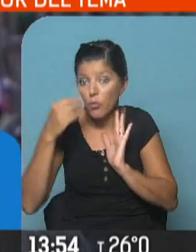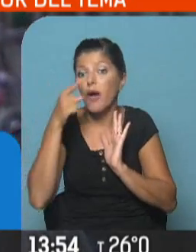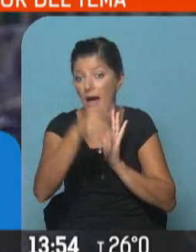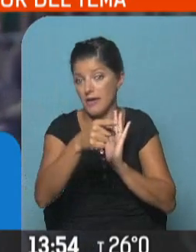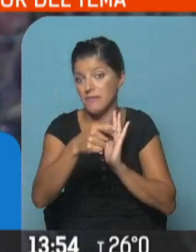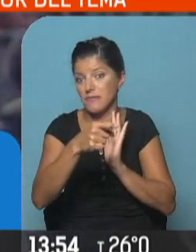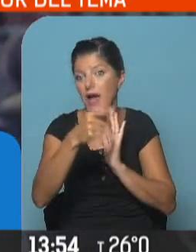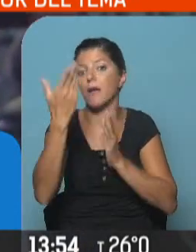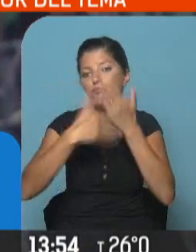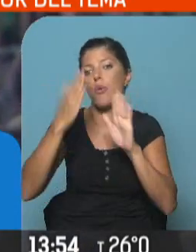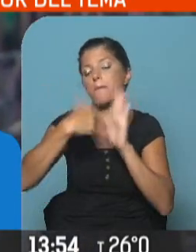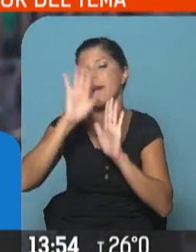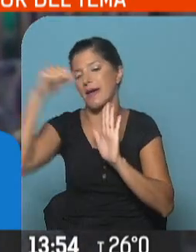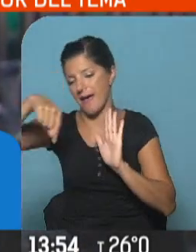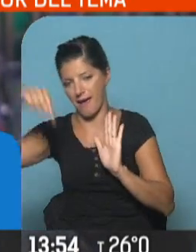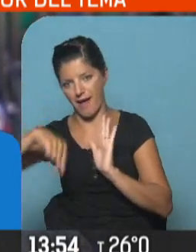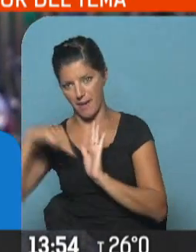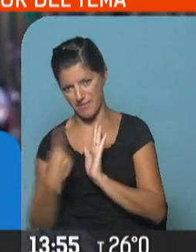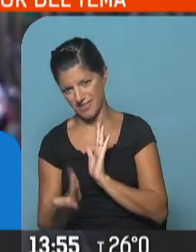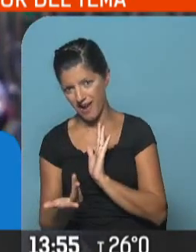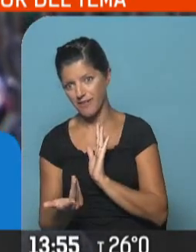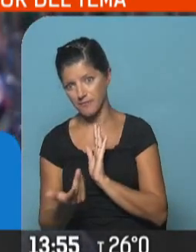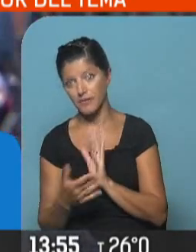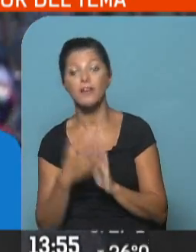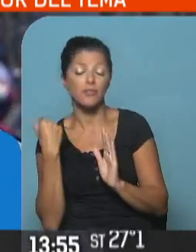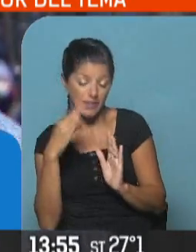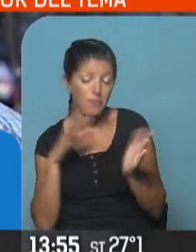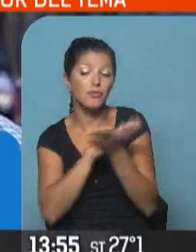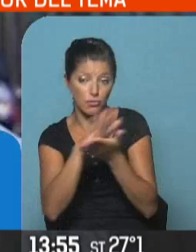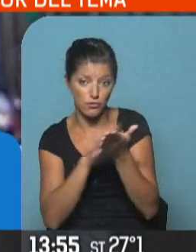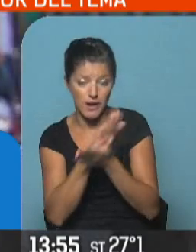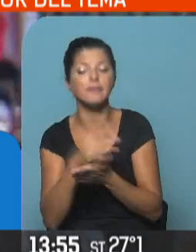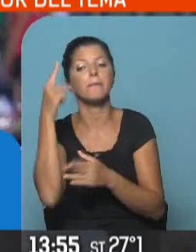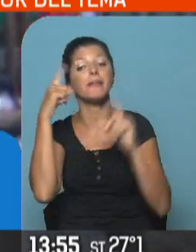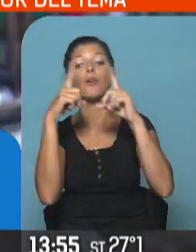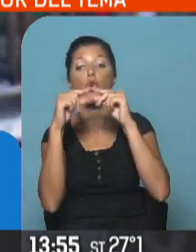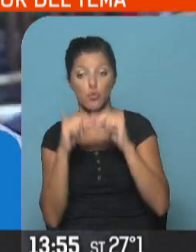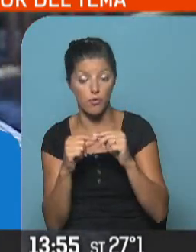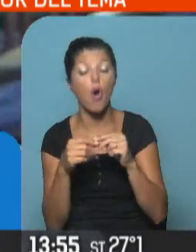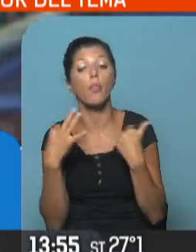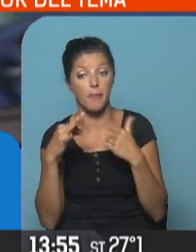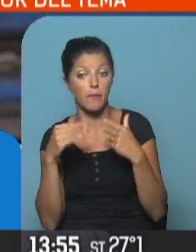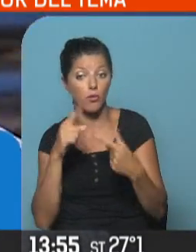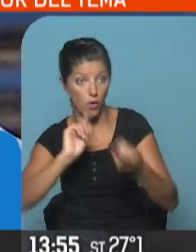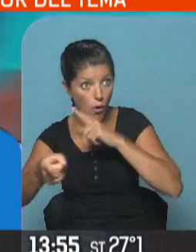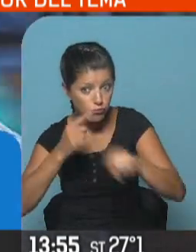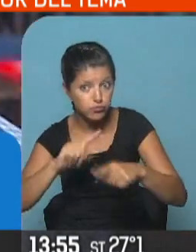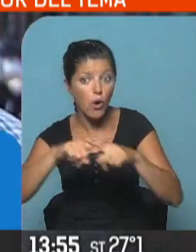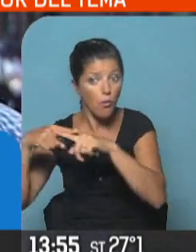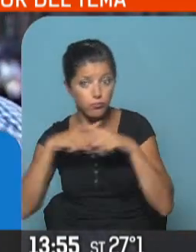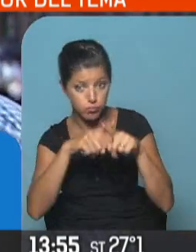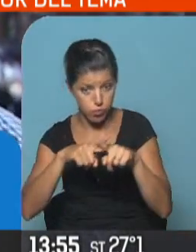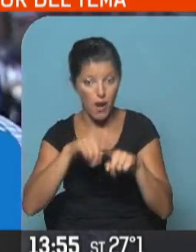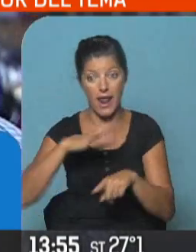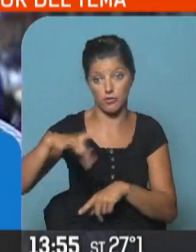más intercambio que acá en Capital. Por lo tanto, eso tiene que resolverse con cifras. ¿Qué mejor que debatir un tema, que lo debata el pueblo argentino, que lo